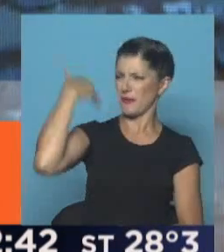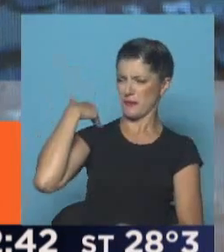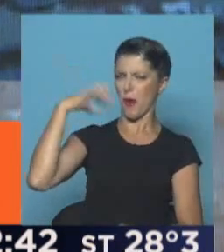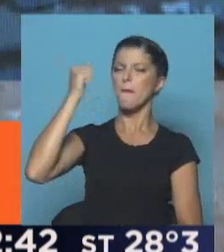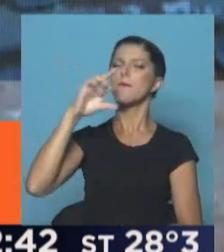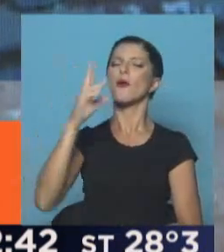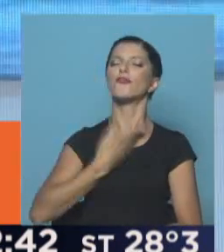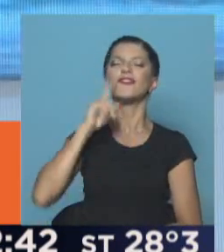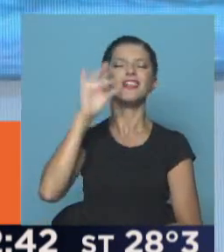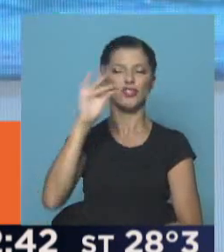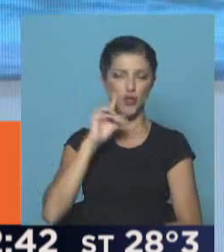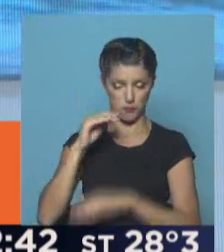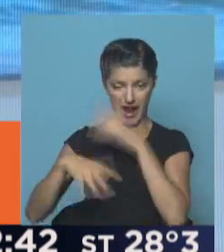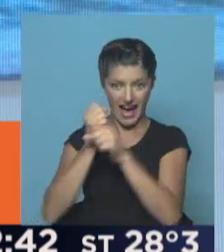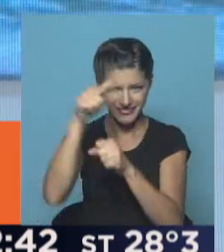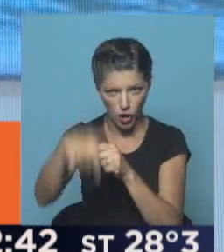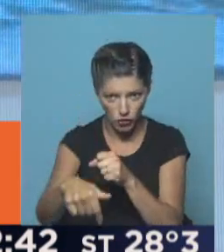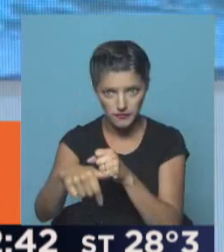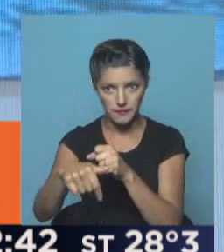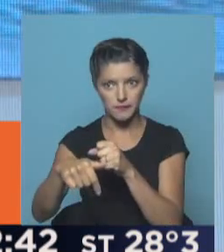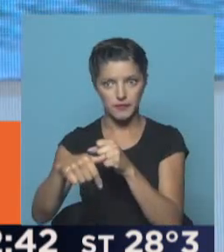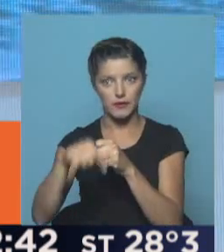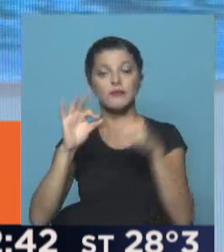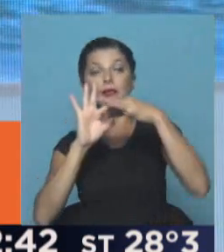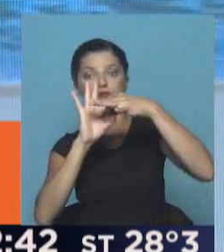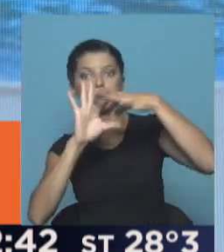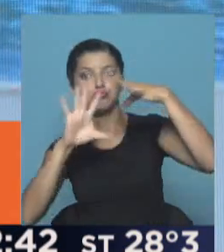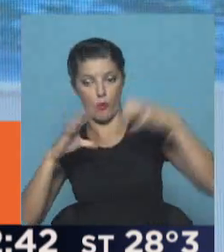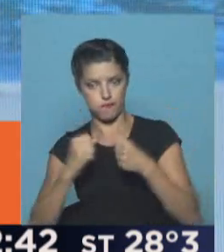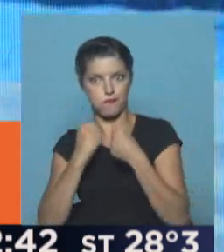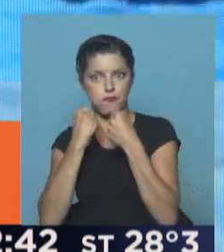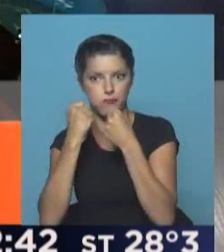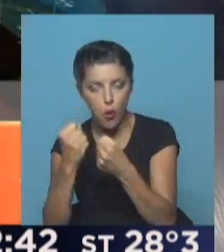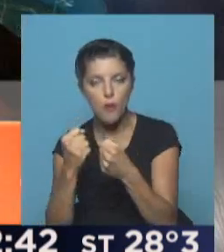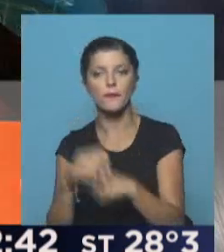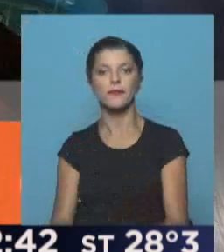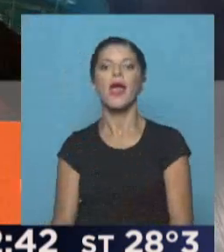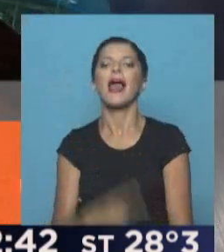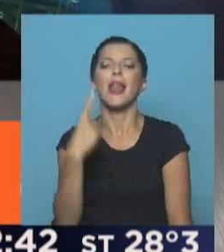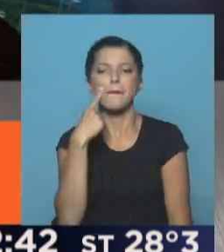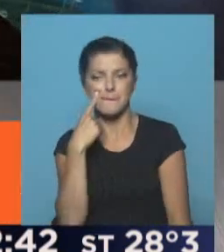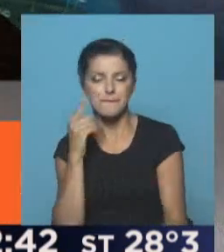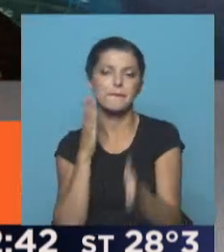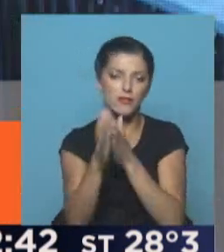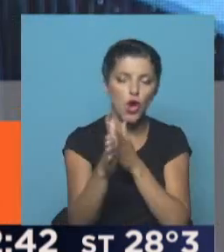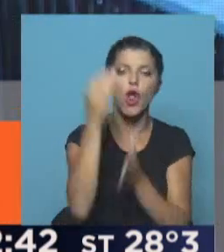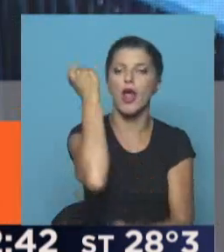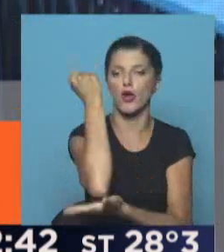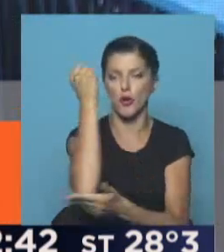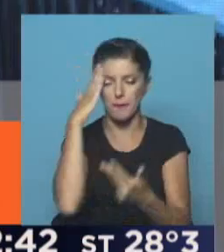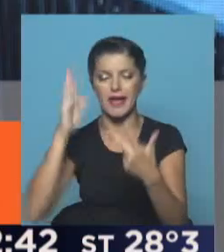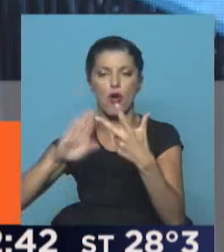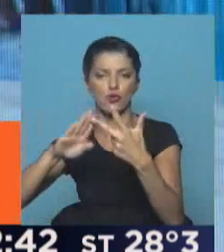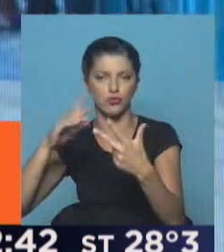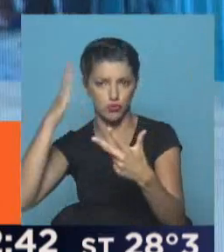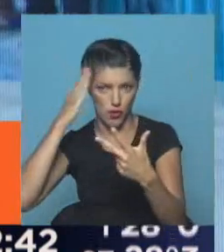ido integrando a Estados Unidos, se ha ido fortaleciendo su interdependencia a Estados Unidos, migratoria, económica, cultural,